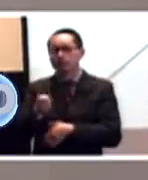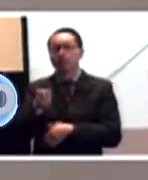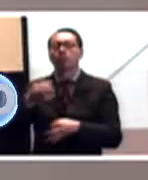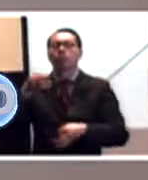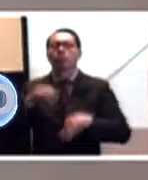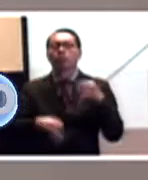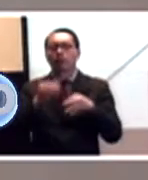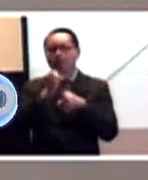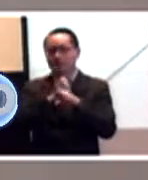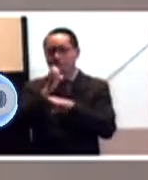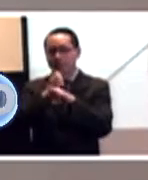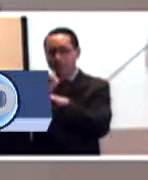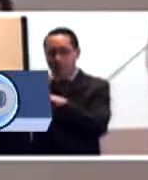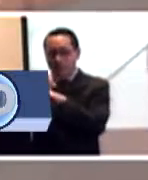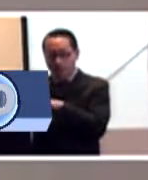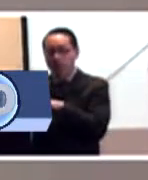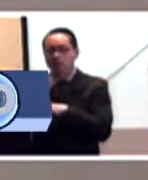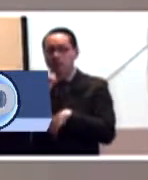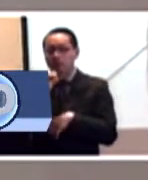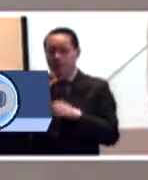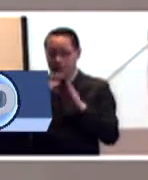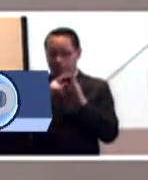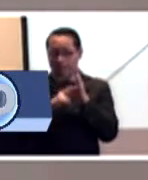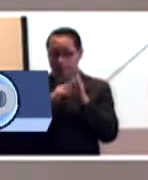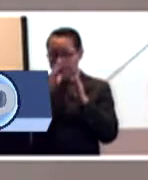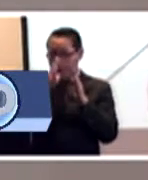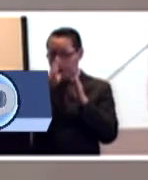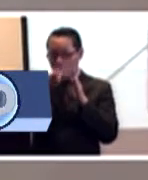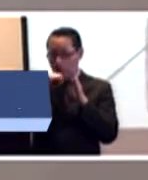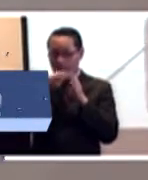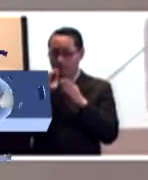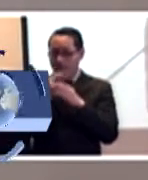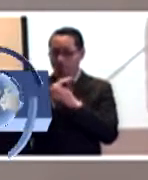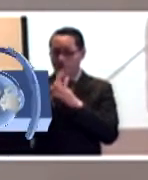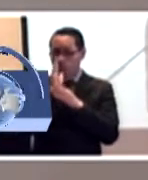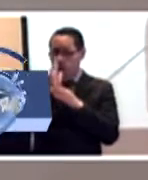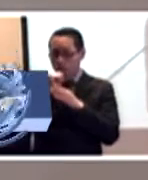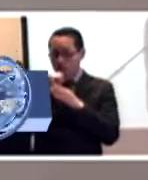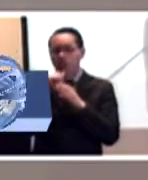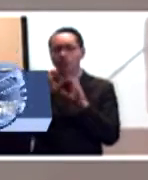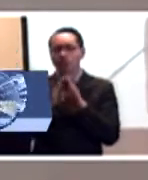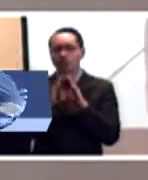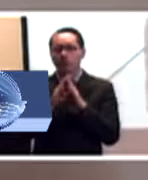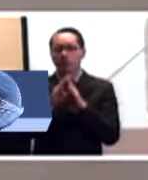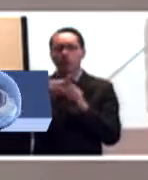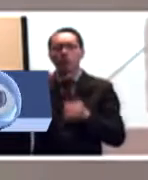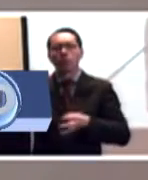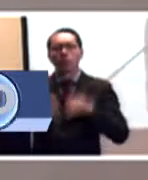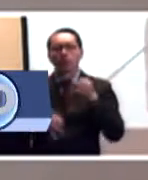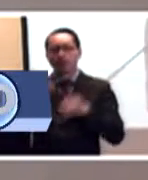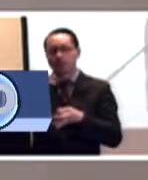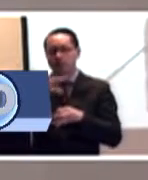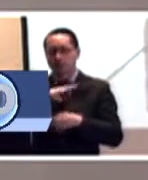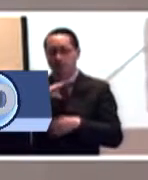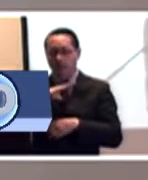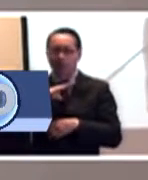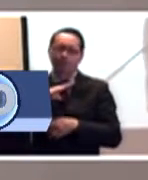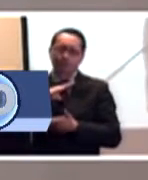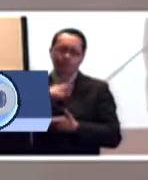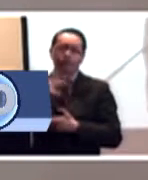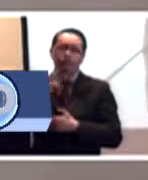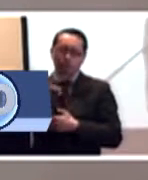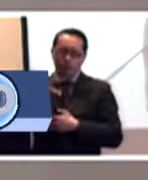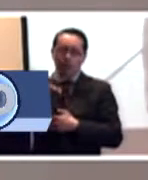jueces locales no pueden separarse de sus normas a menos que los jueces que tienen competencia